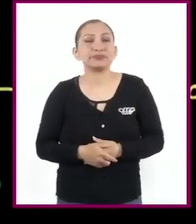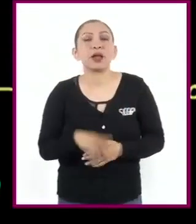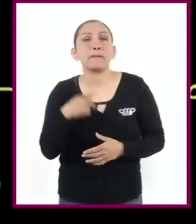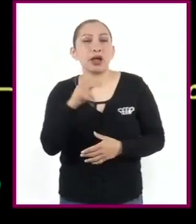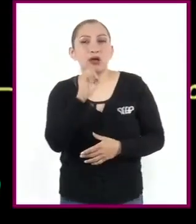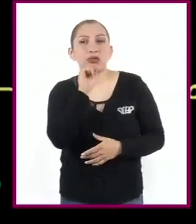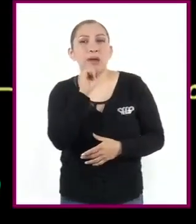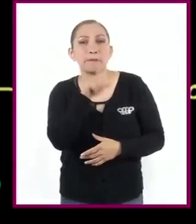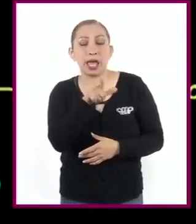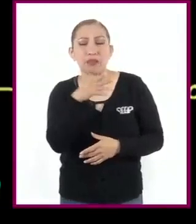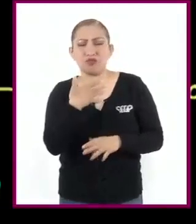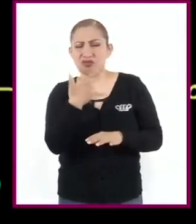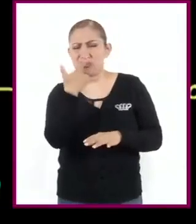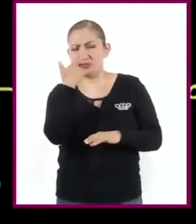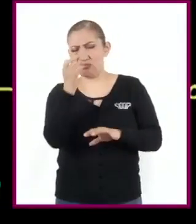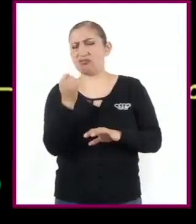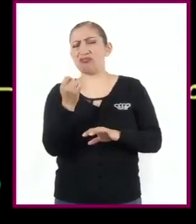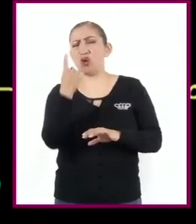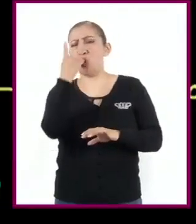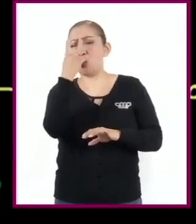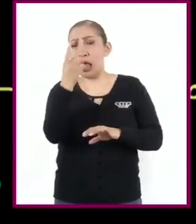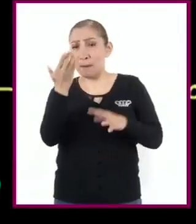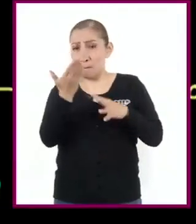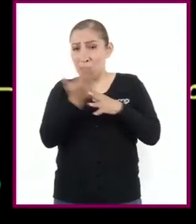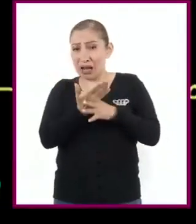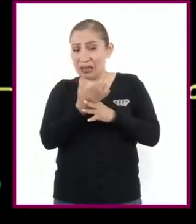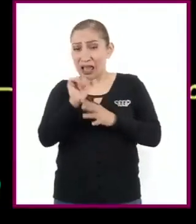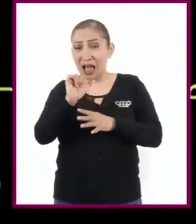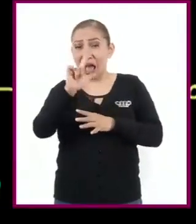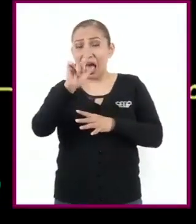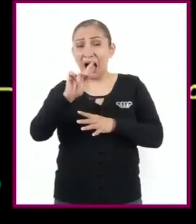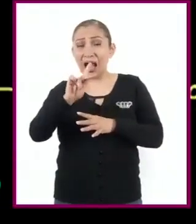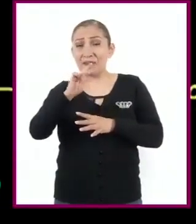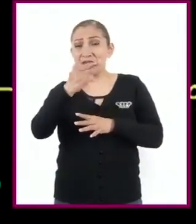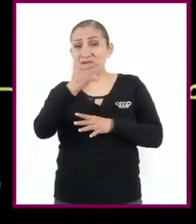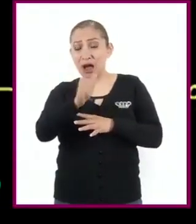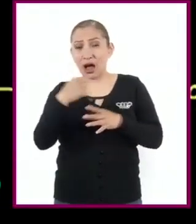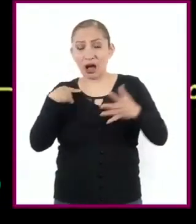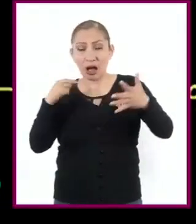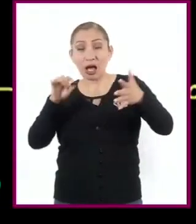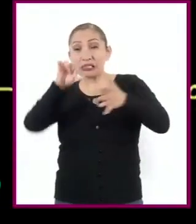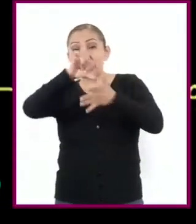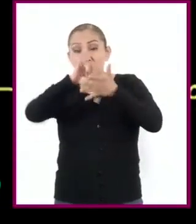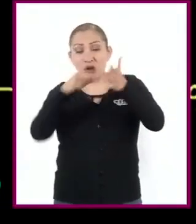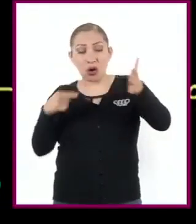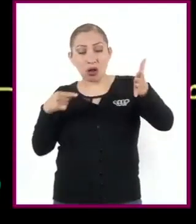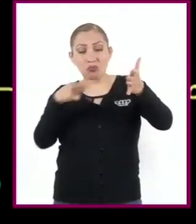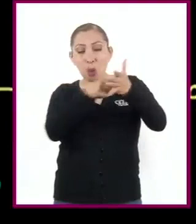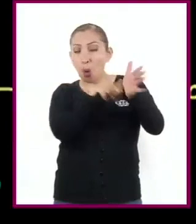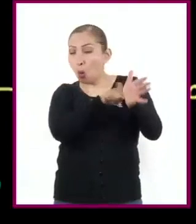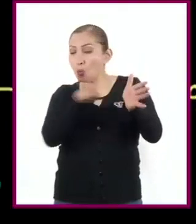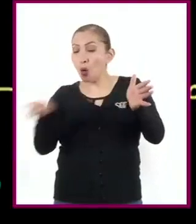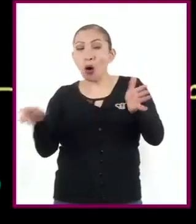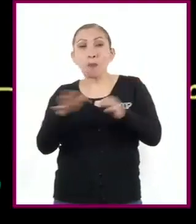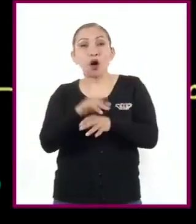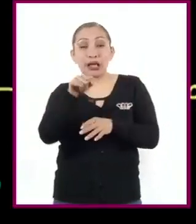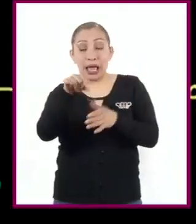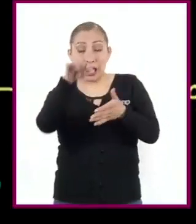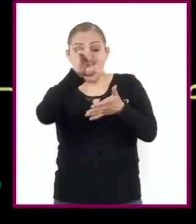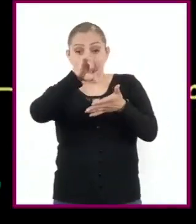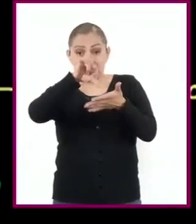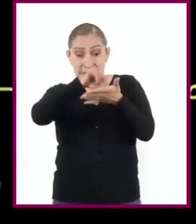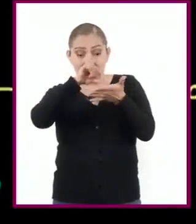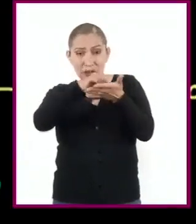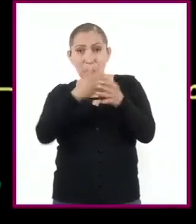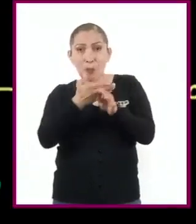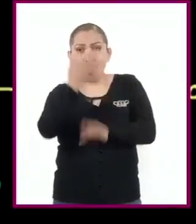Pero también, muy rara vez, una partícula alfa chocaba con el núcleo y rebotaba, porque el núcleo es